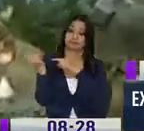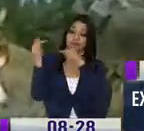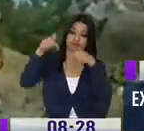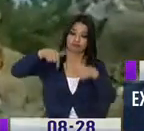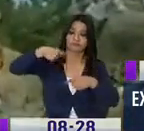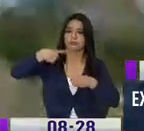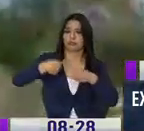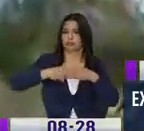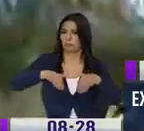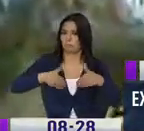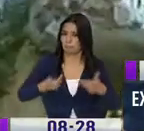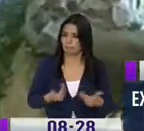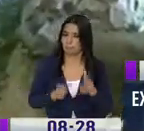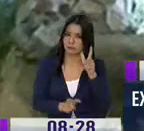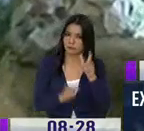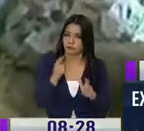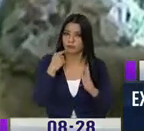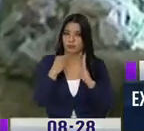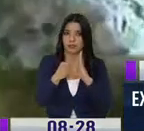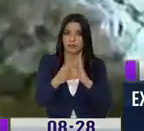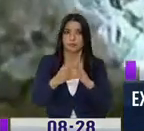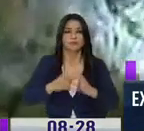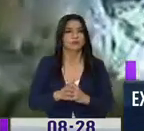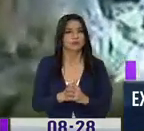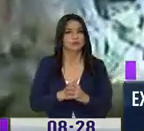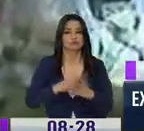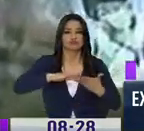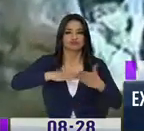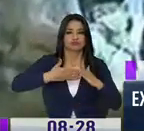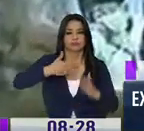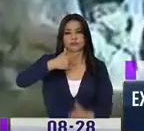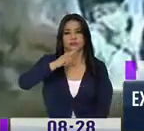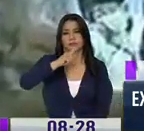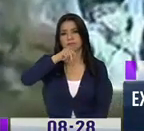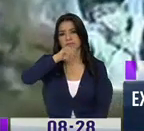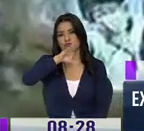Quito, como son los chapetones,